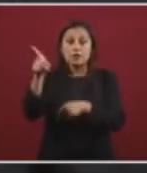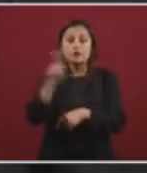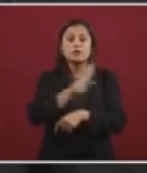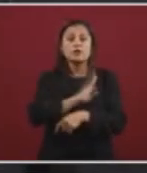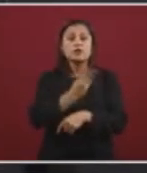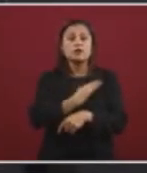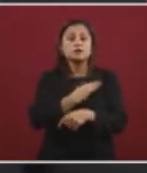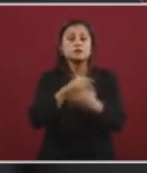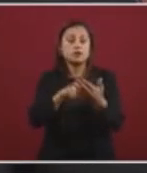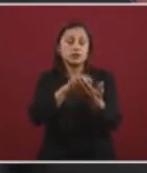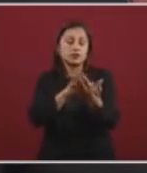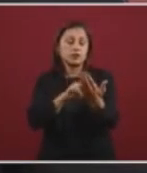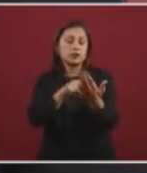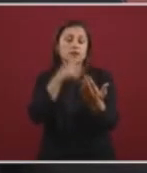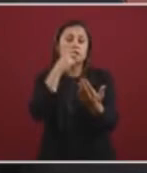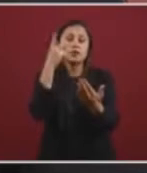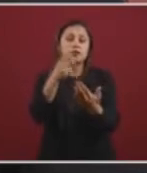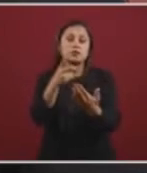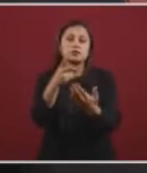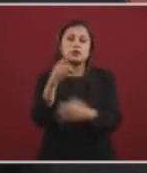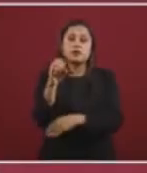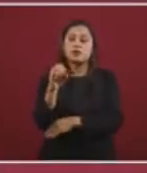Obrador es un lastre.